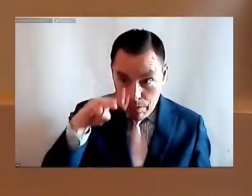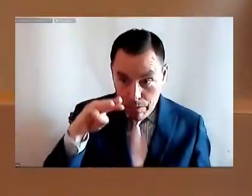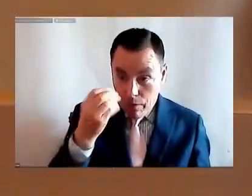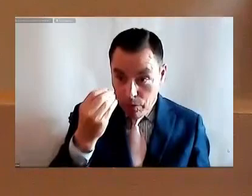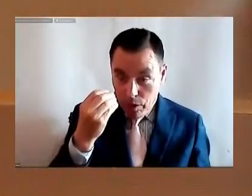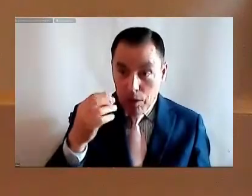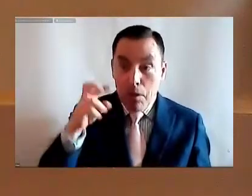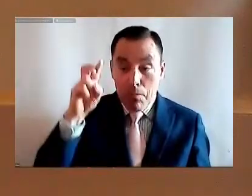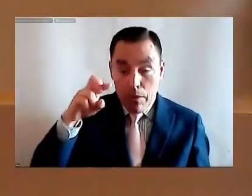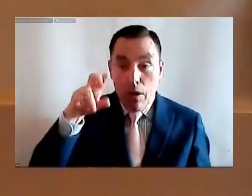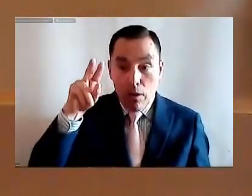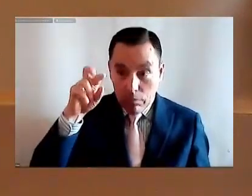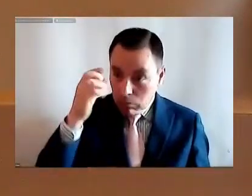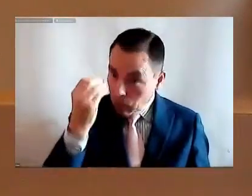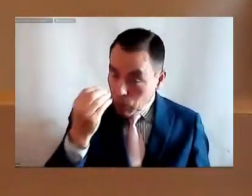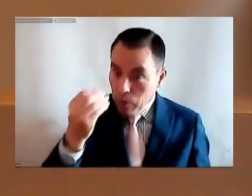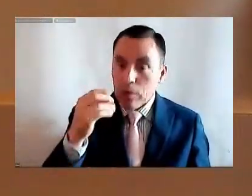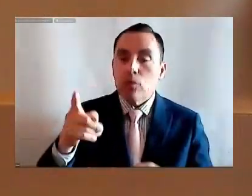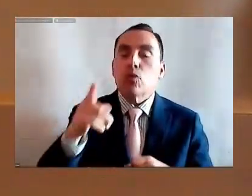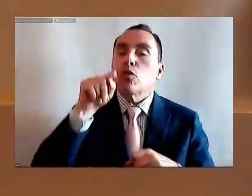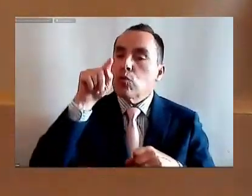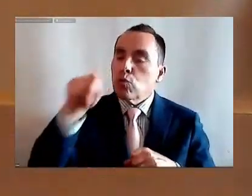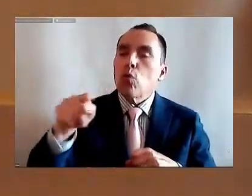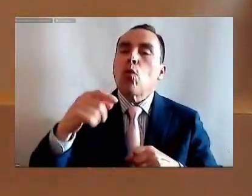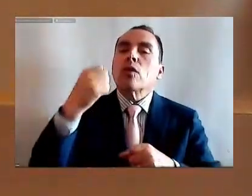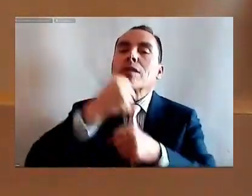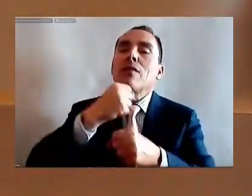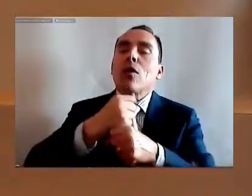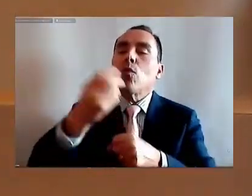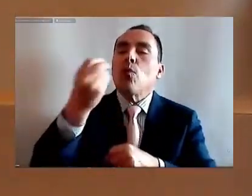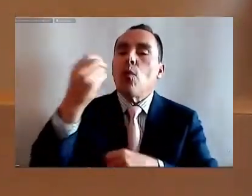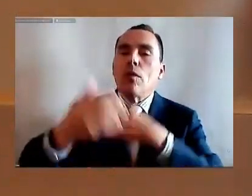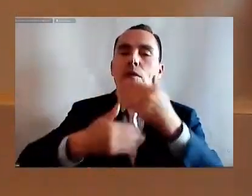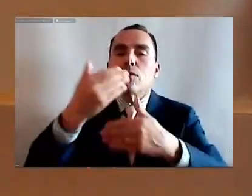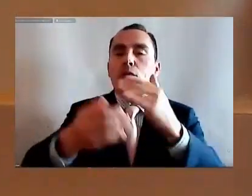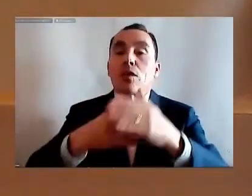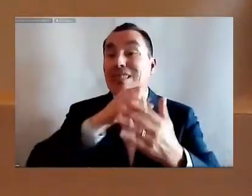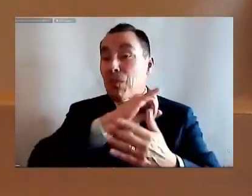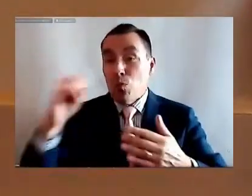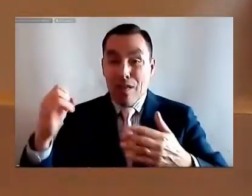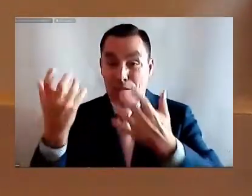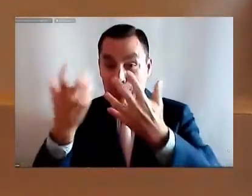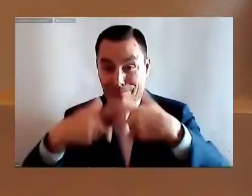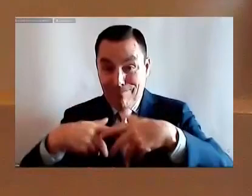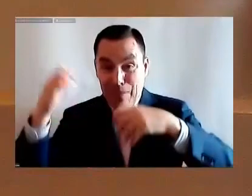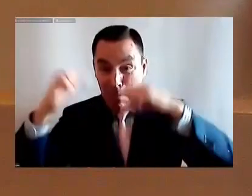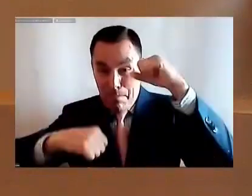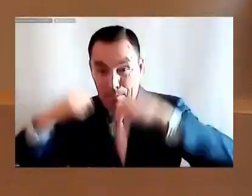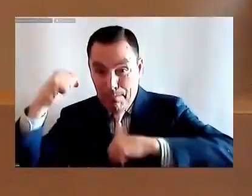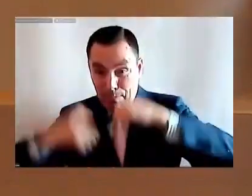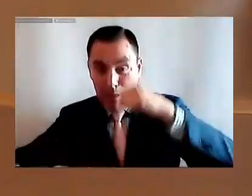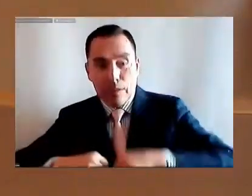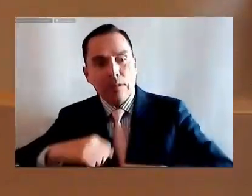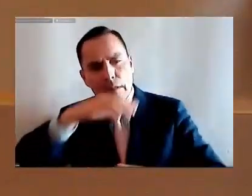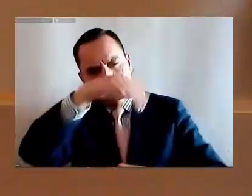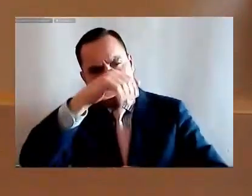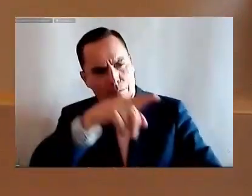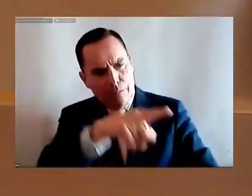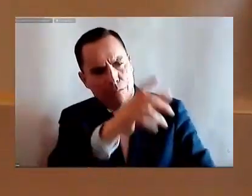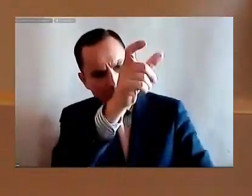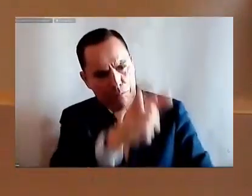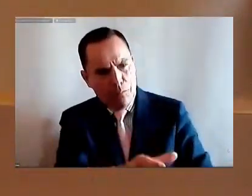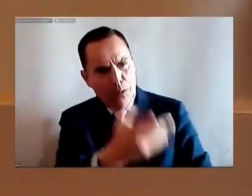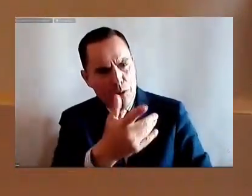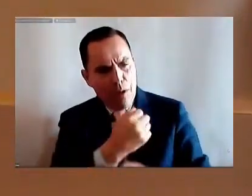buen trabajador. Y después una empresa va a ocupar todo ese intangible que usted le dio, no solo el amor, sino toda